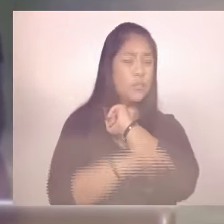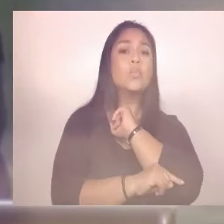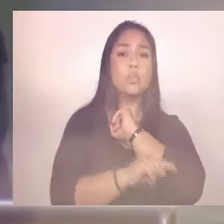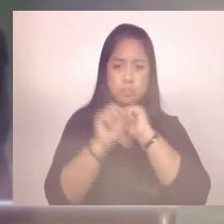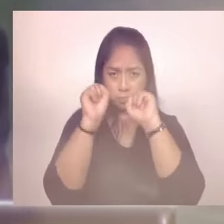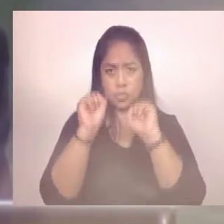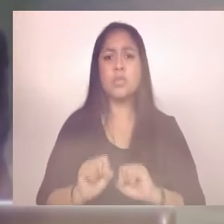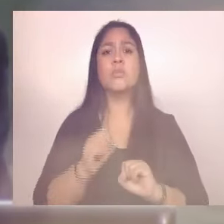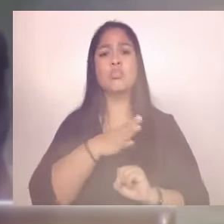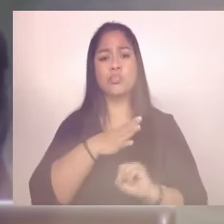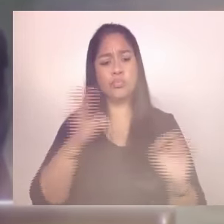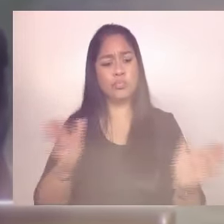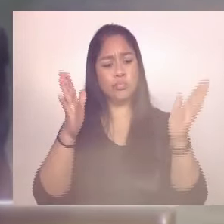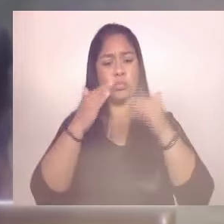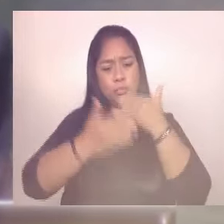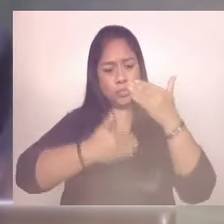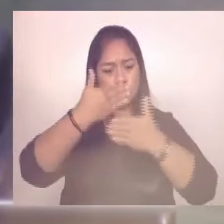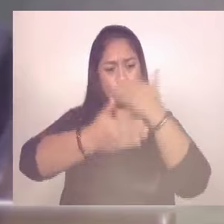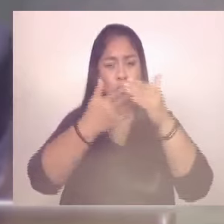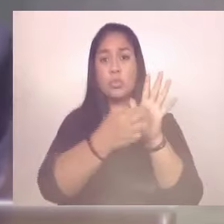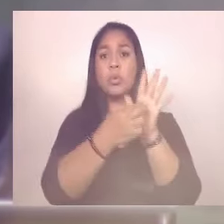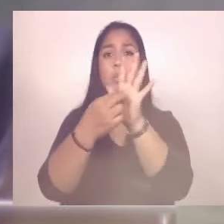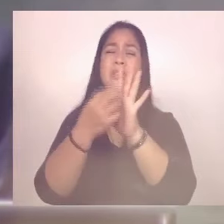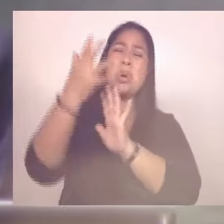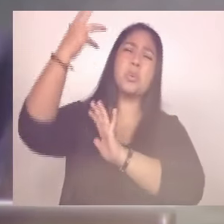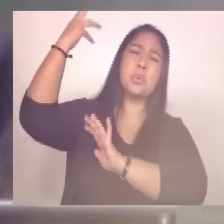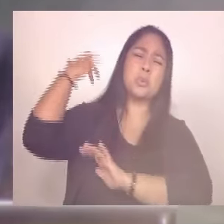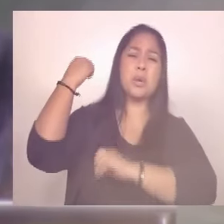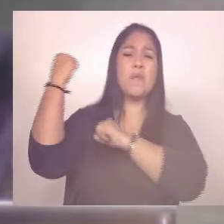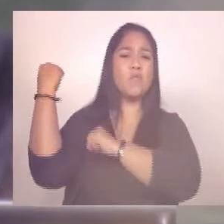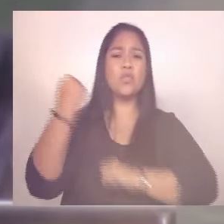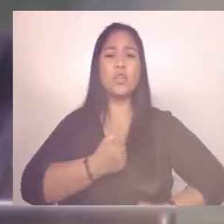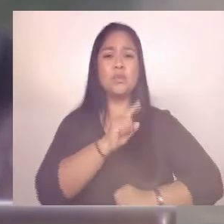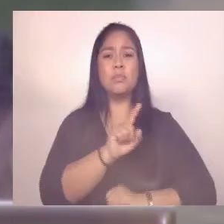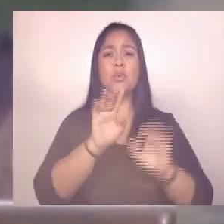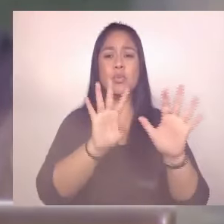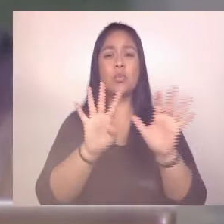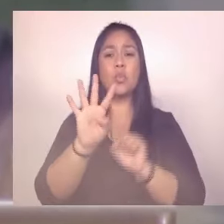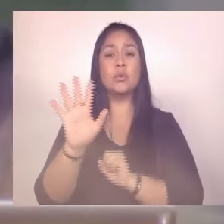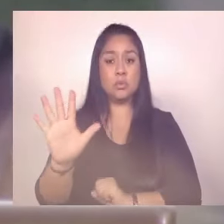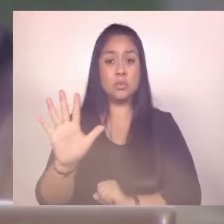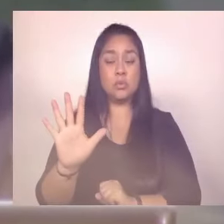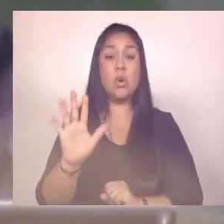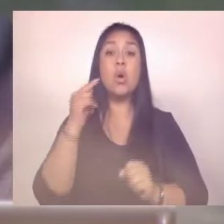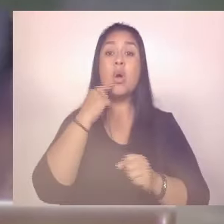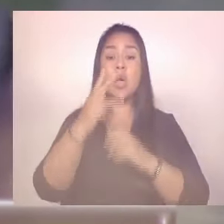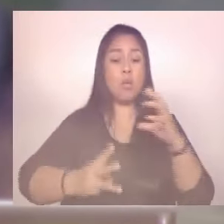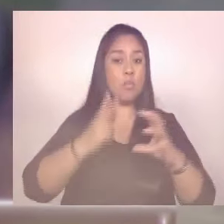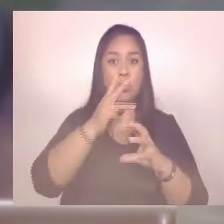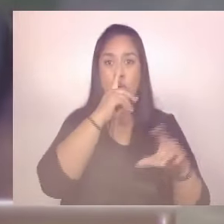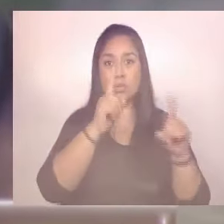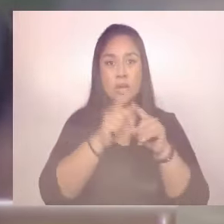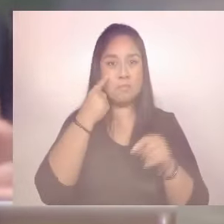fondo podremos retomar el camino propuesto desde su fundación en 1945. En un